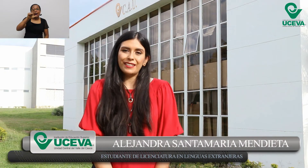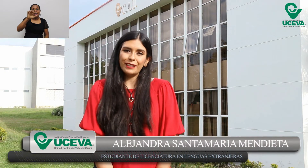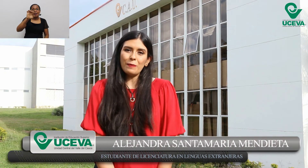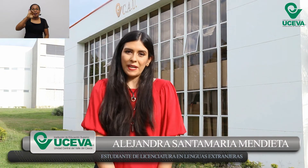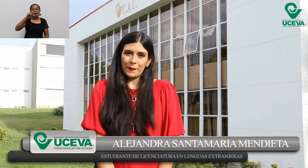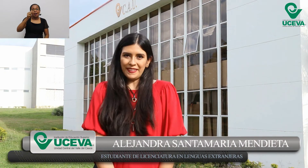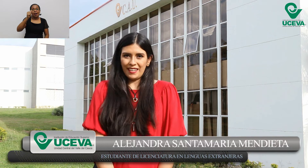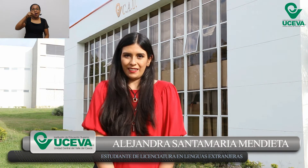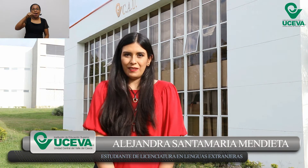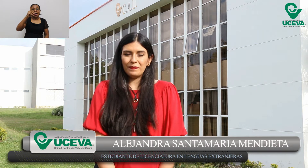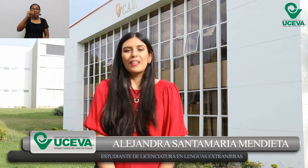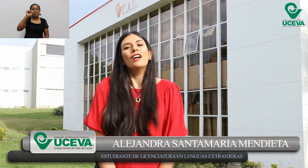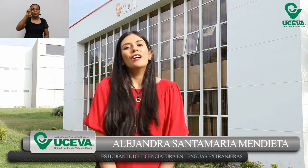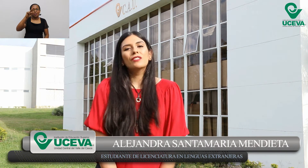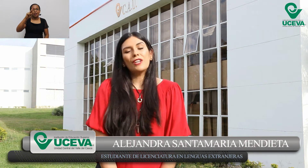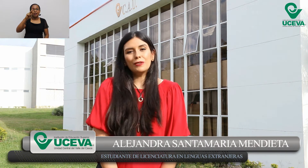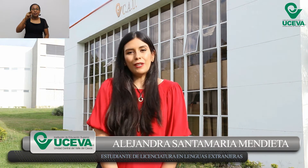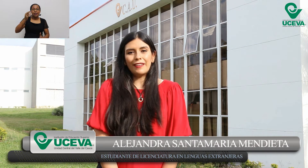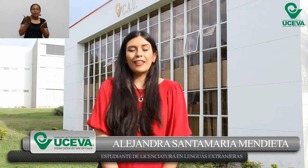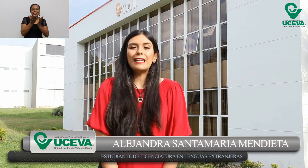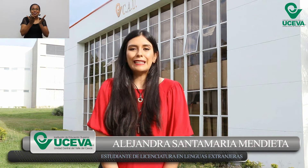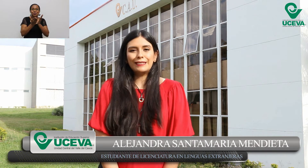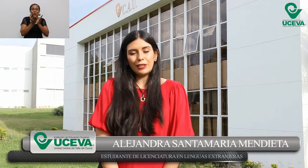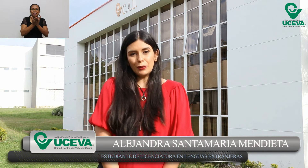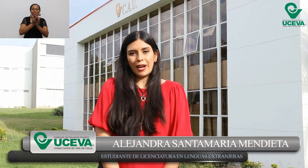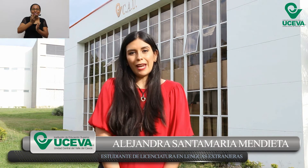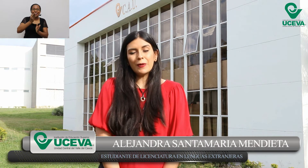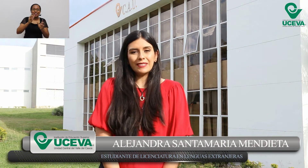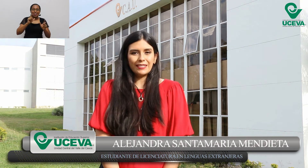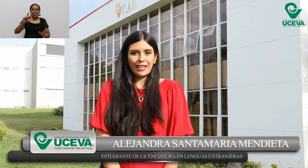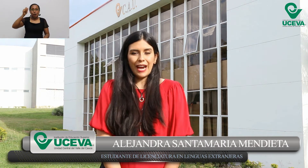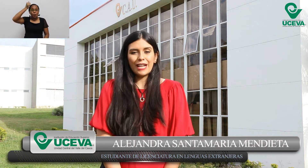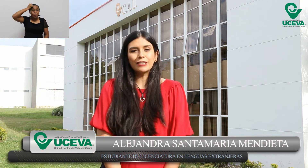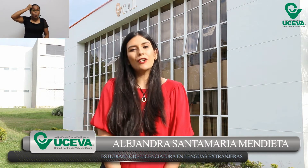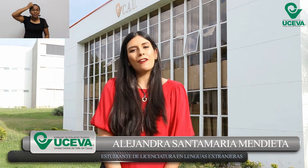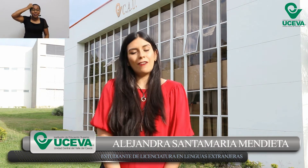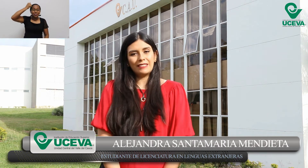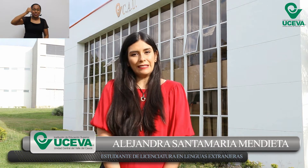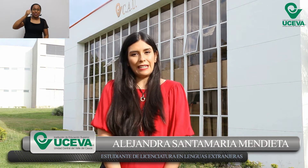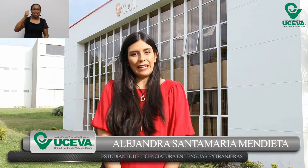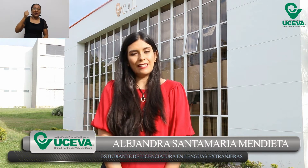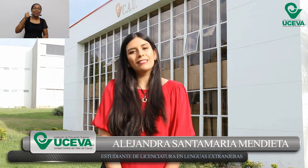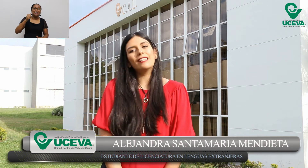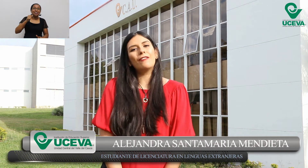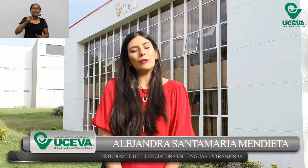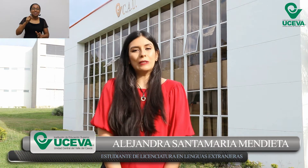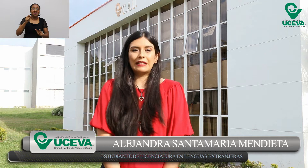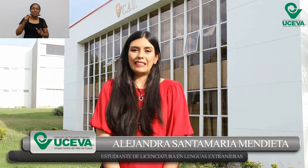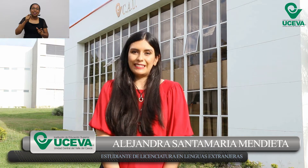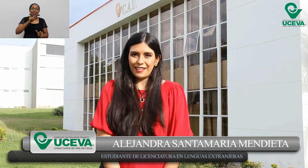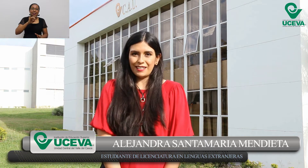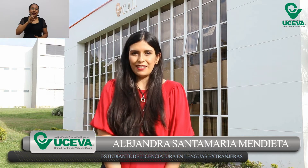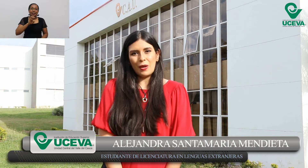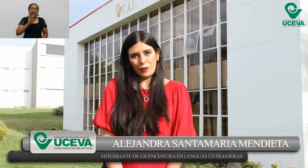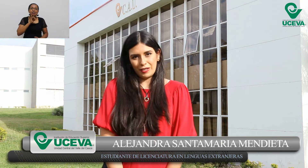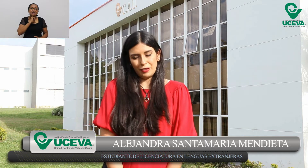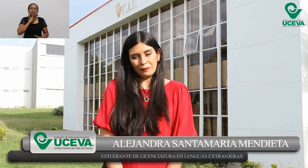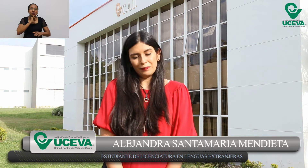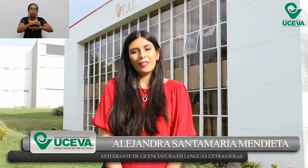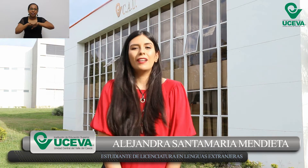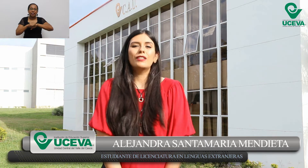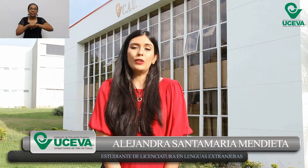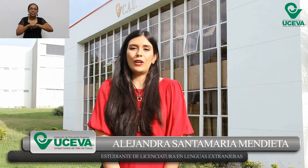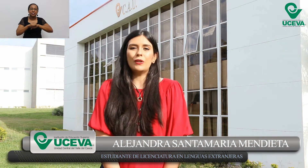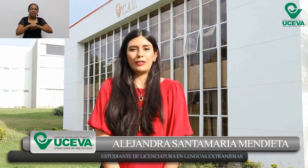Yo soy Alejandra Santamaría Mendieta. Soy estudiante de licenciatura en lenguas extranjeras con énfasis en inglés de la Facultad de Ciencias de la